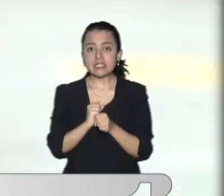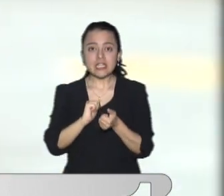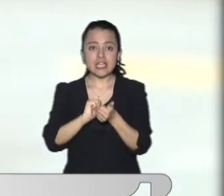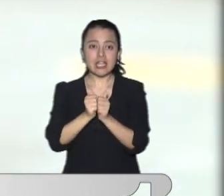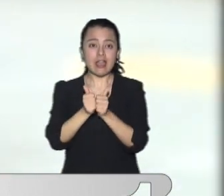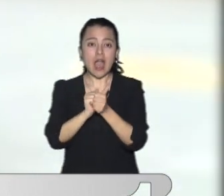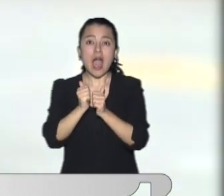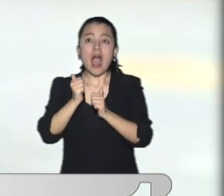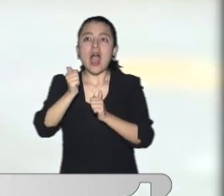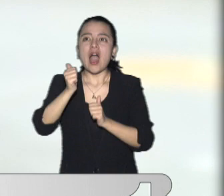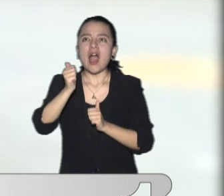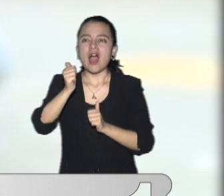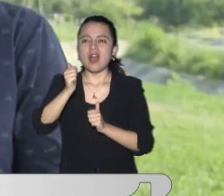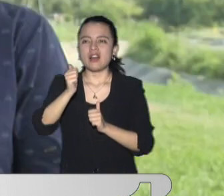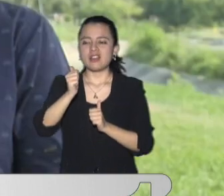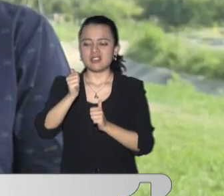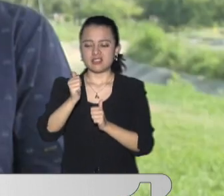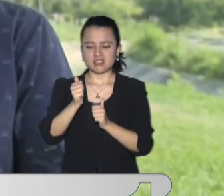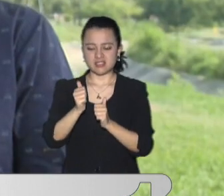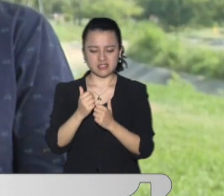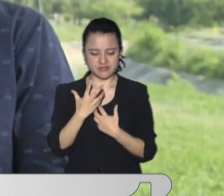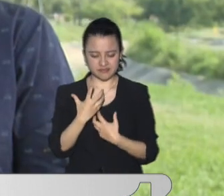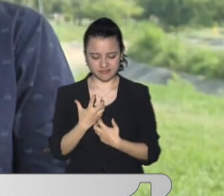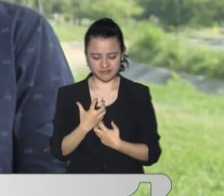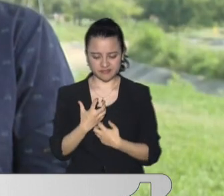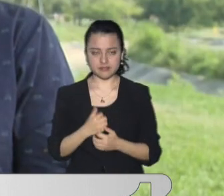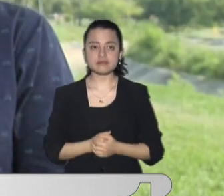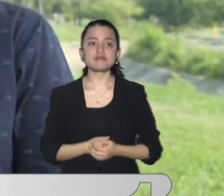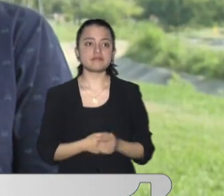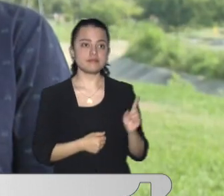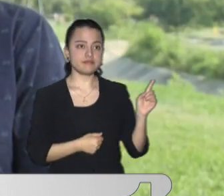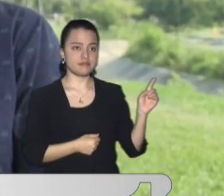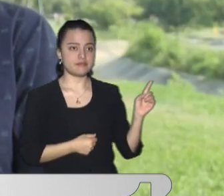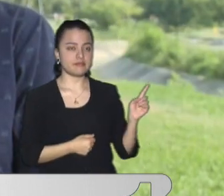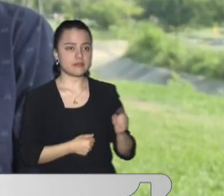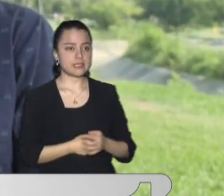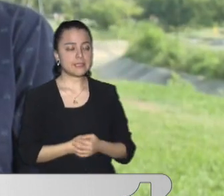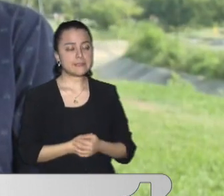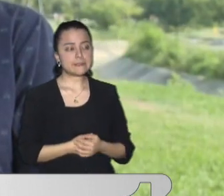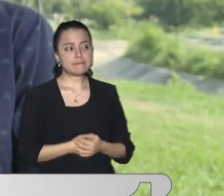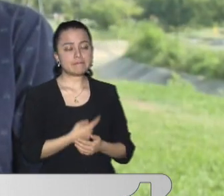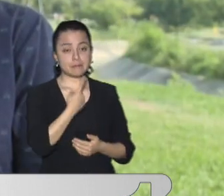por el posible acoso permanente. Él me dijo